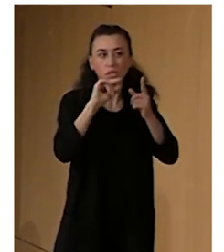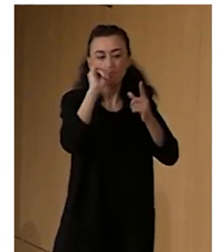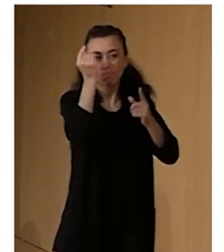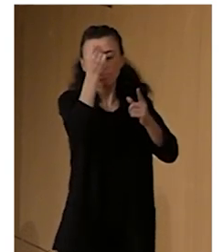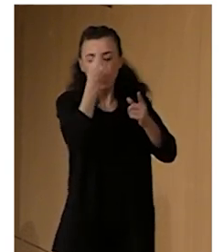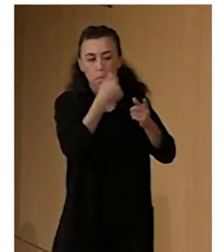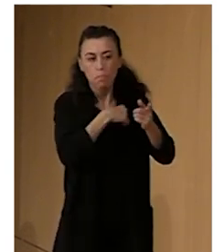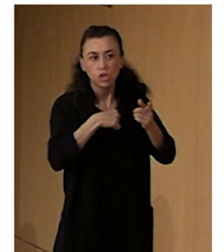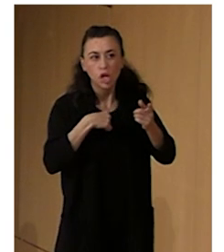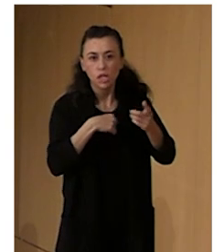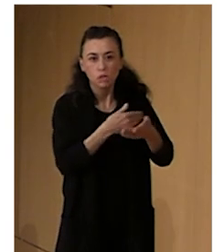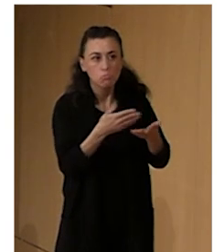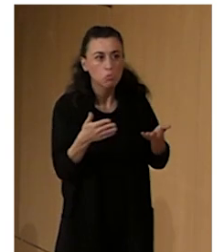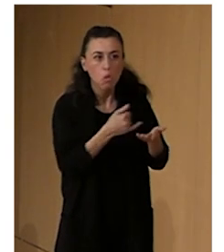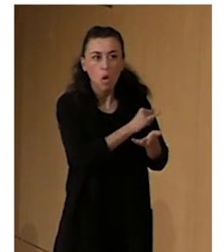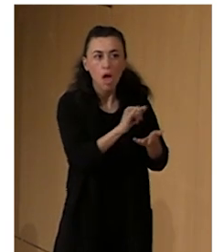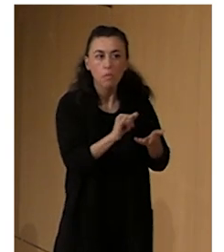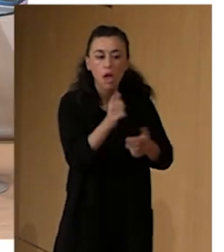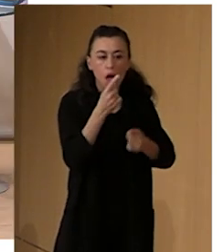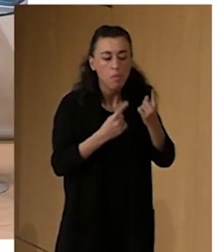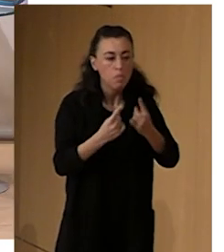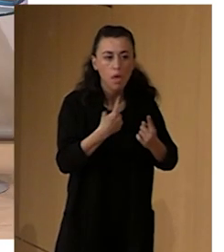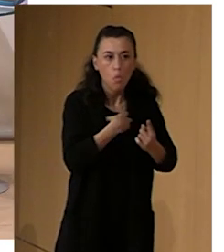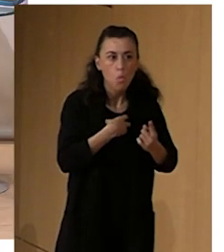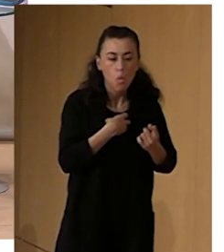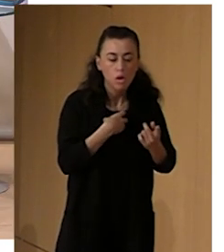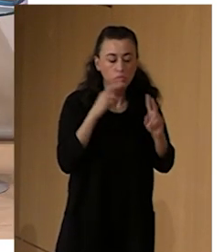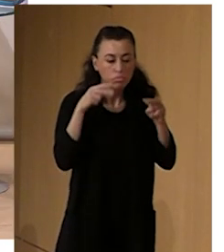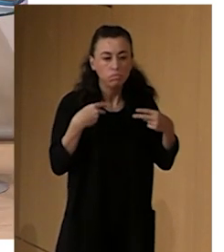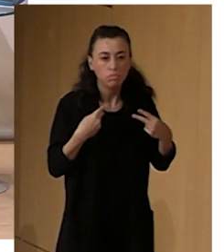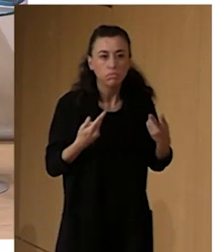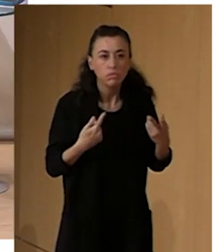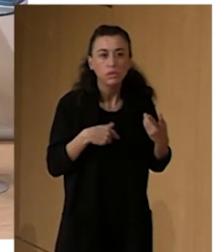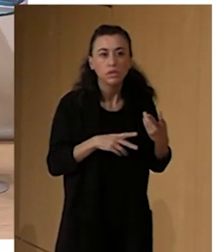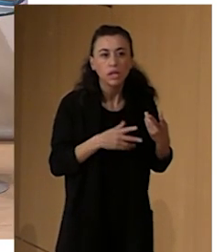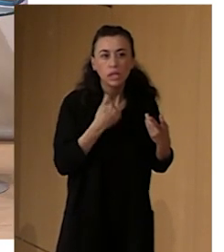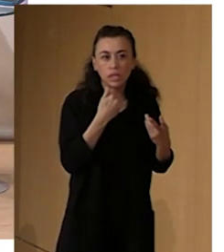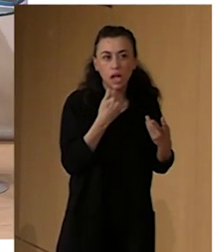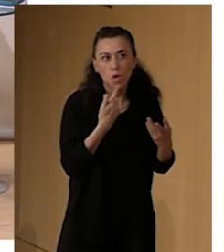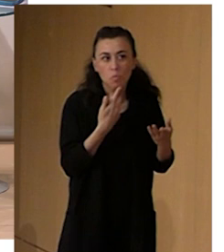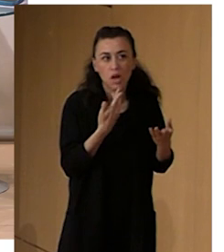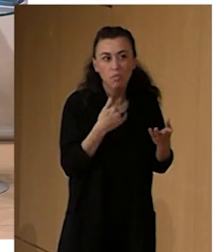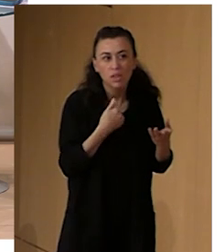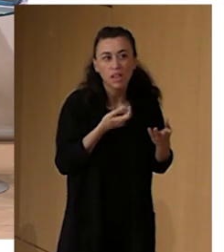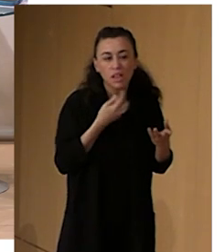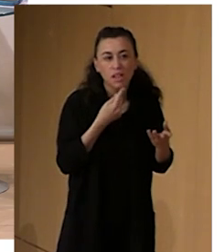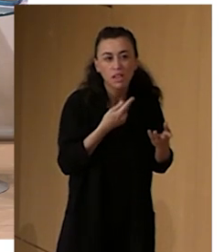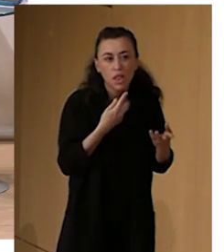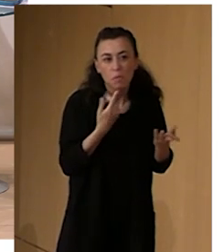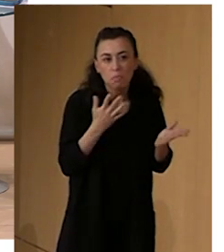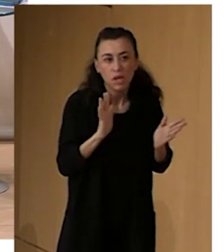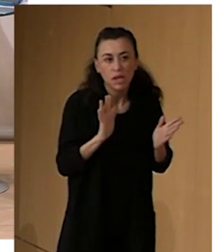eh nos cuesta y y puedo comentar algún algún elemento muy simpático la verdad es que de las actividades comentaremos que hay alguna